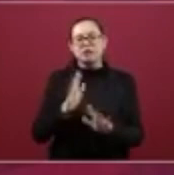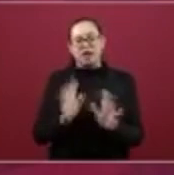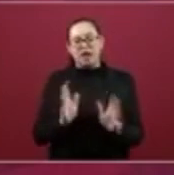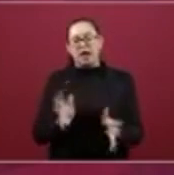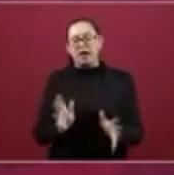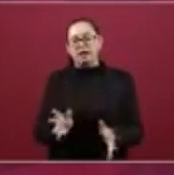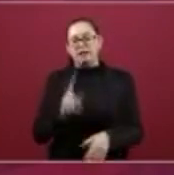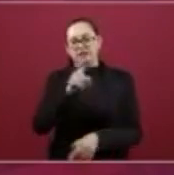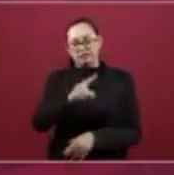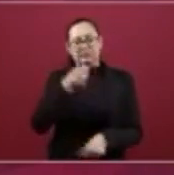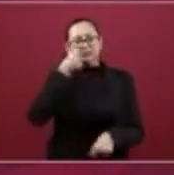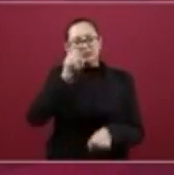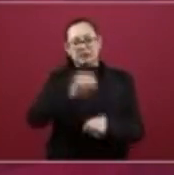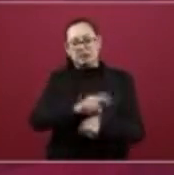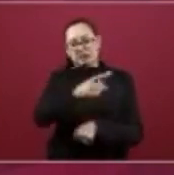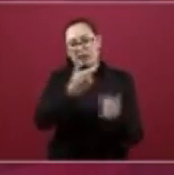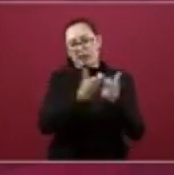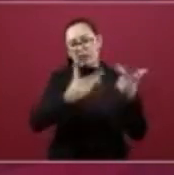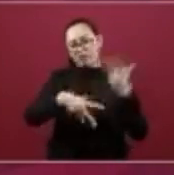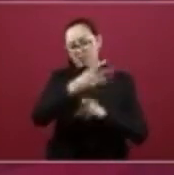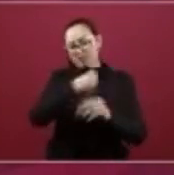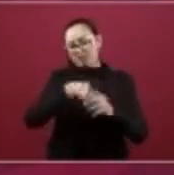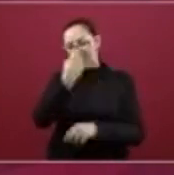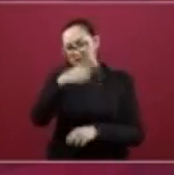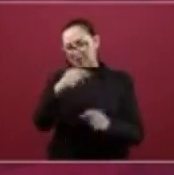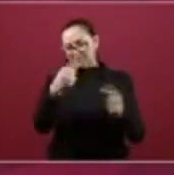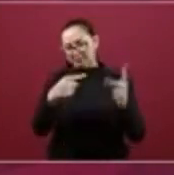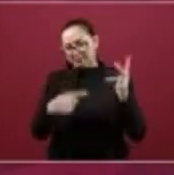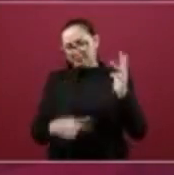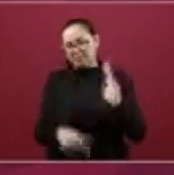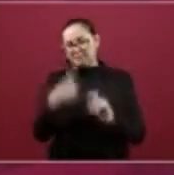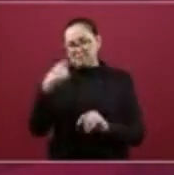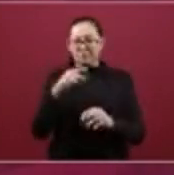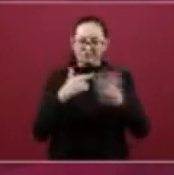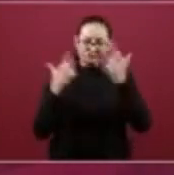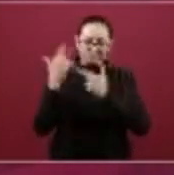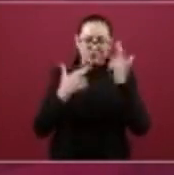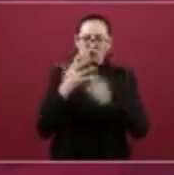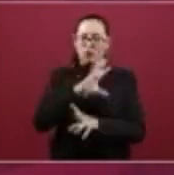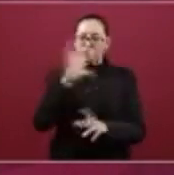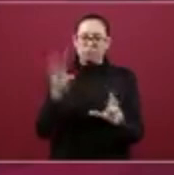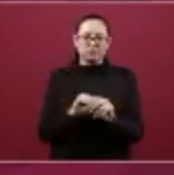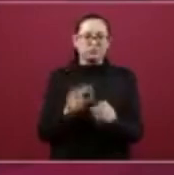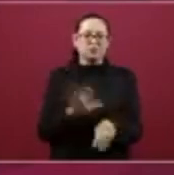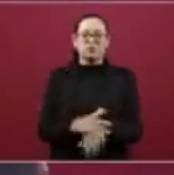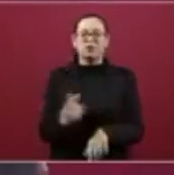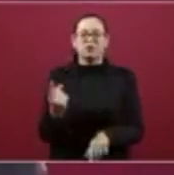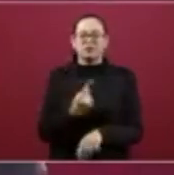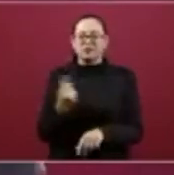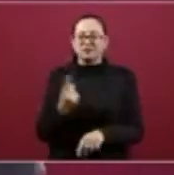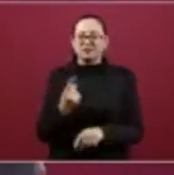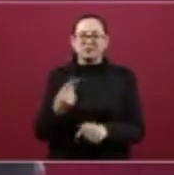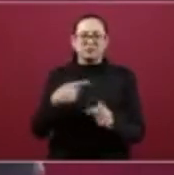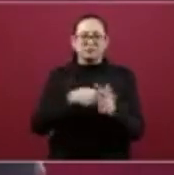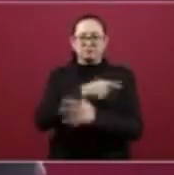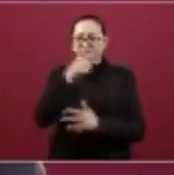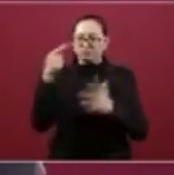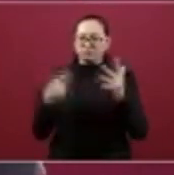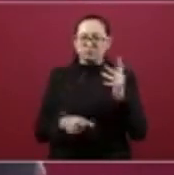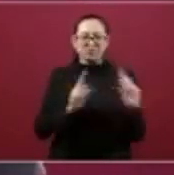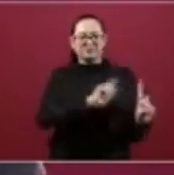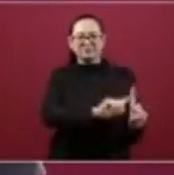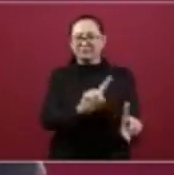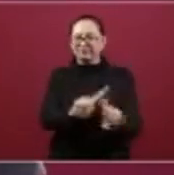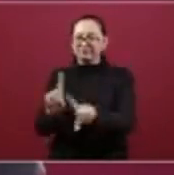la secretaria de Economía para hacer la revisión. Es una serie de factores que hay que tomar en